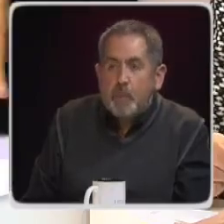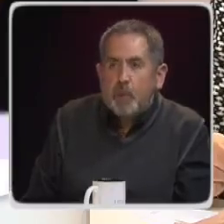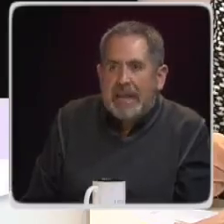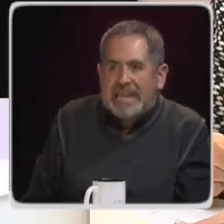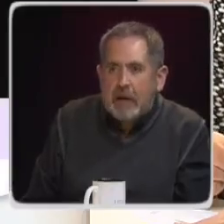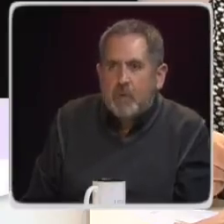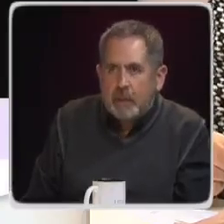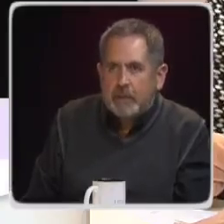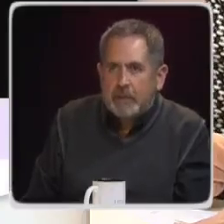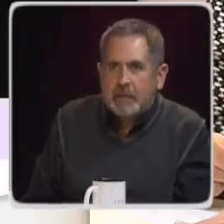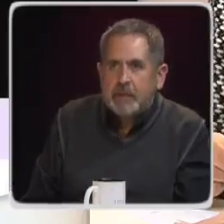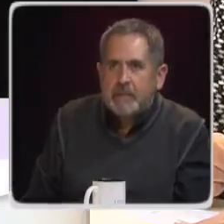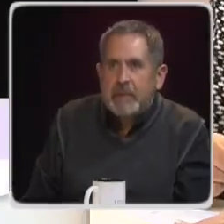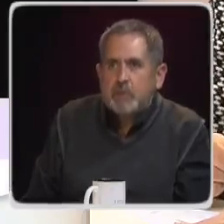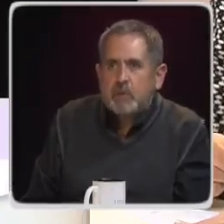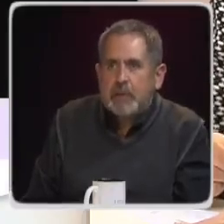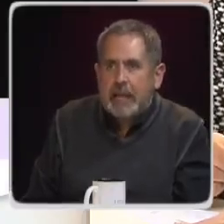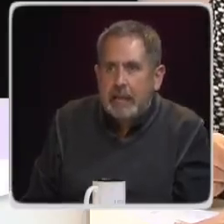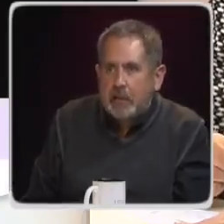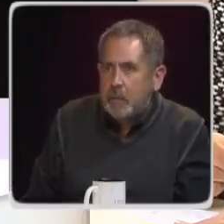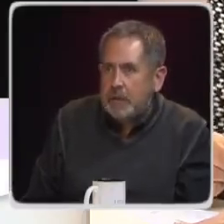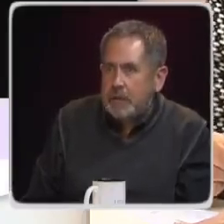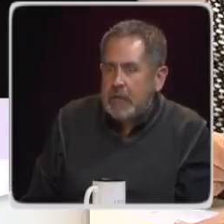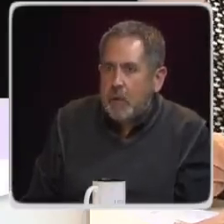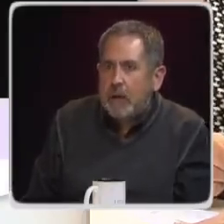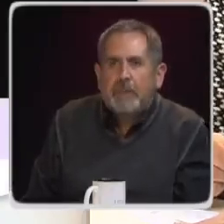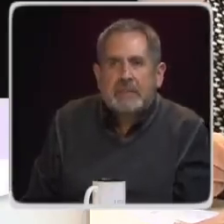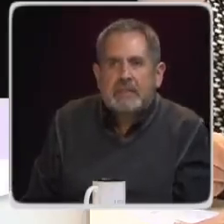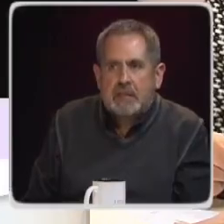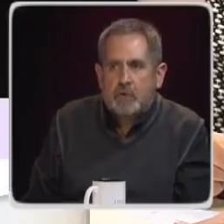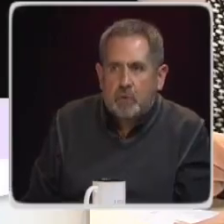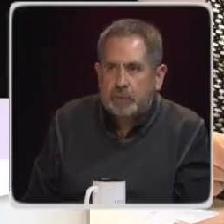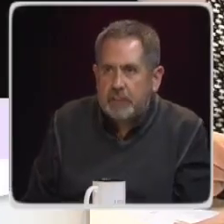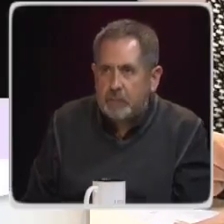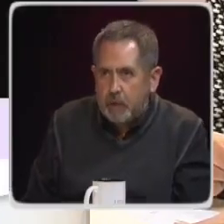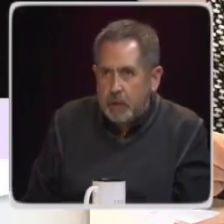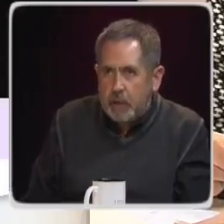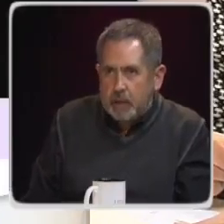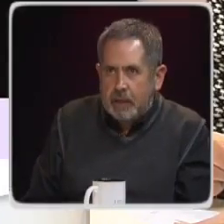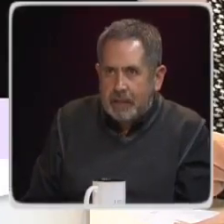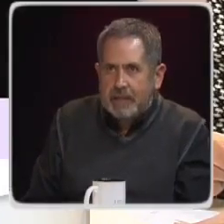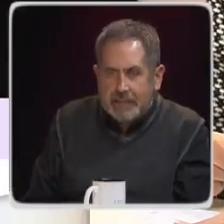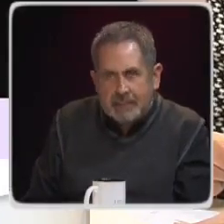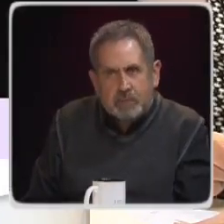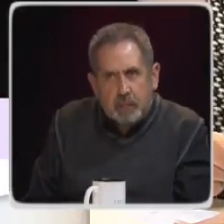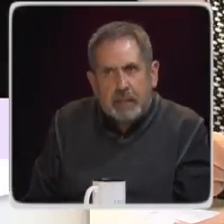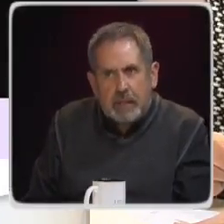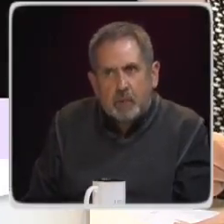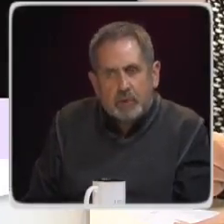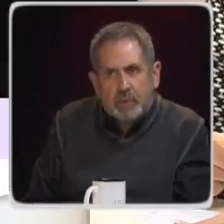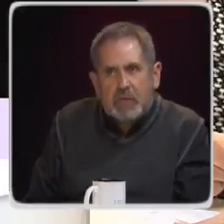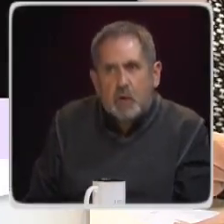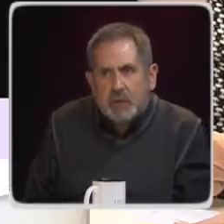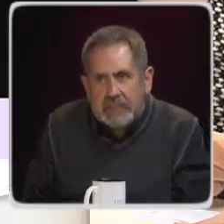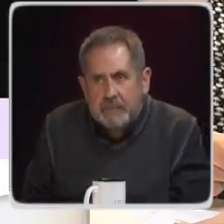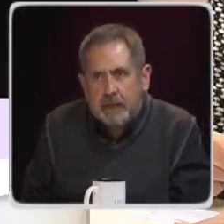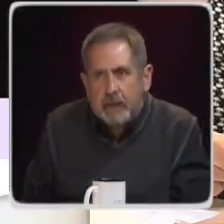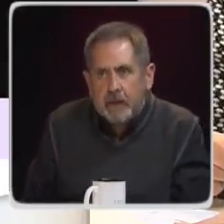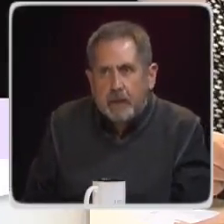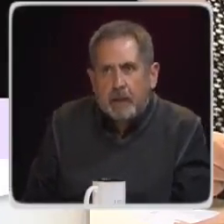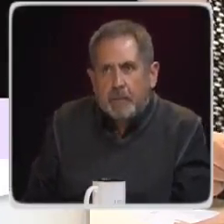sordo, entre todos los oyentes no hay ese desarrollo cognitivo, no ese desarrollo de comunicación, porque está el salón donde todos son